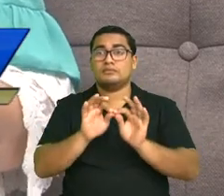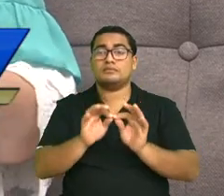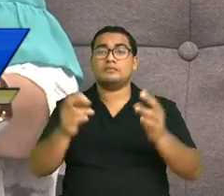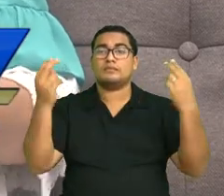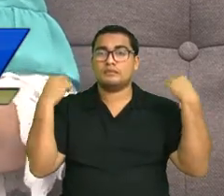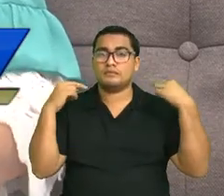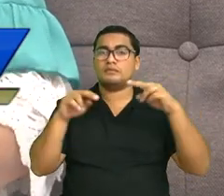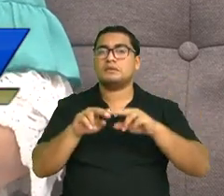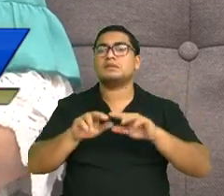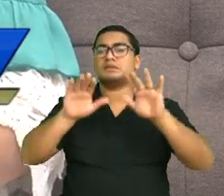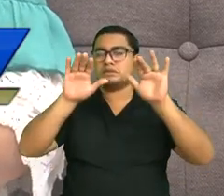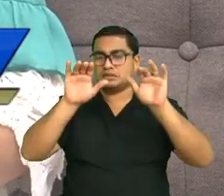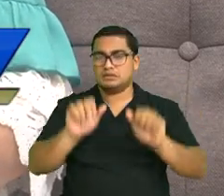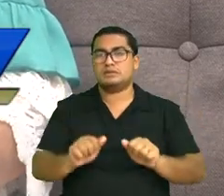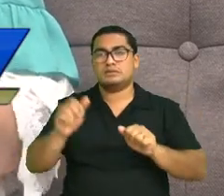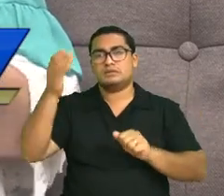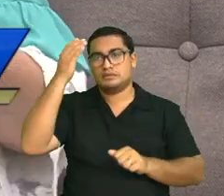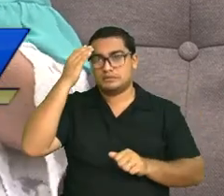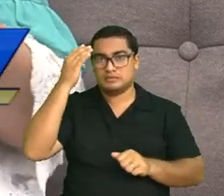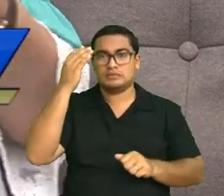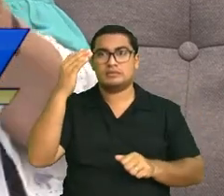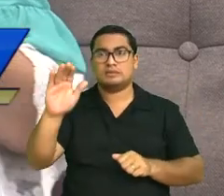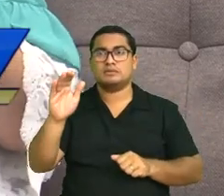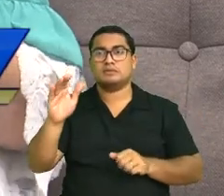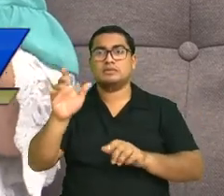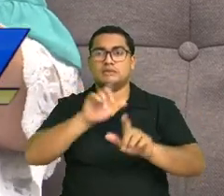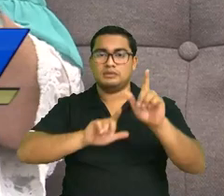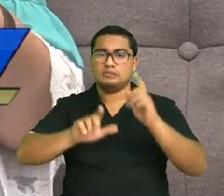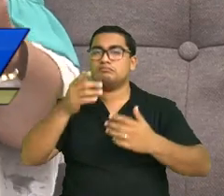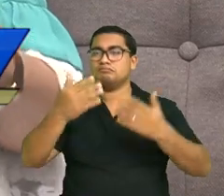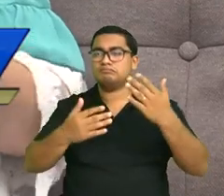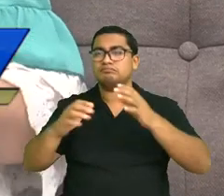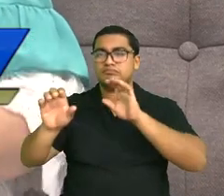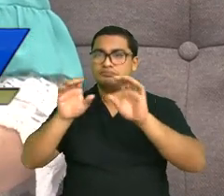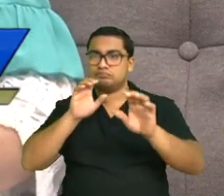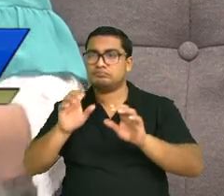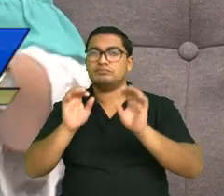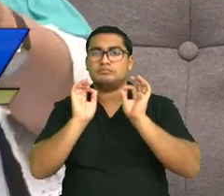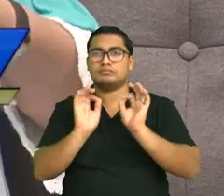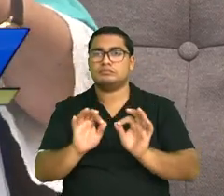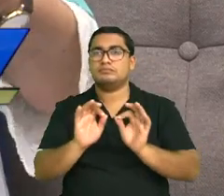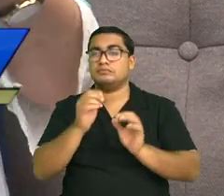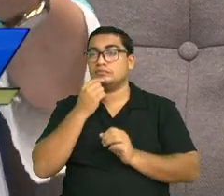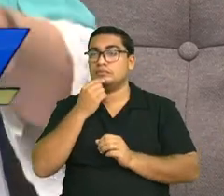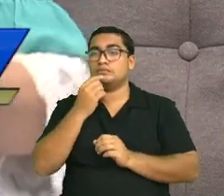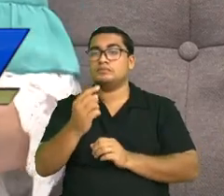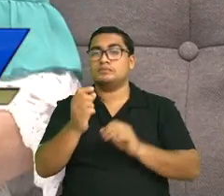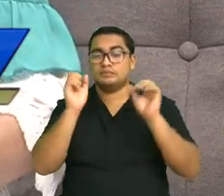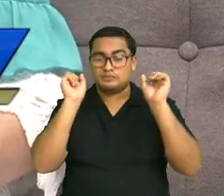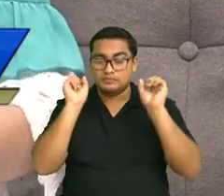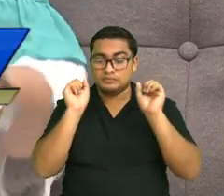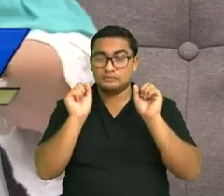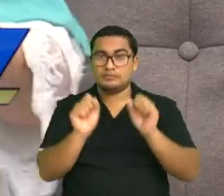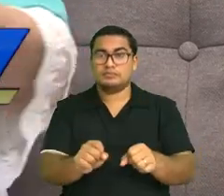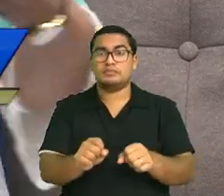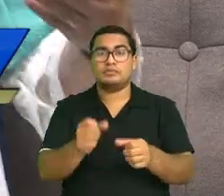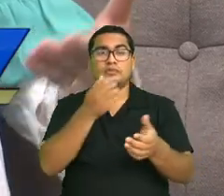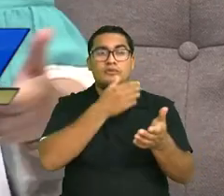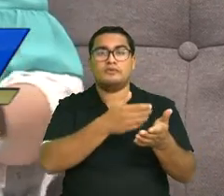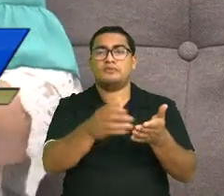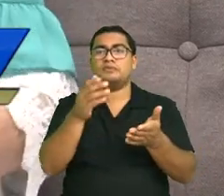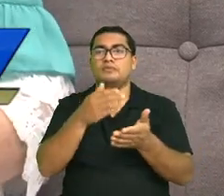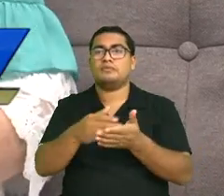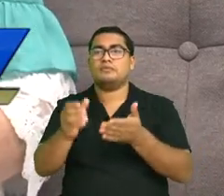ya preparados para establecer esa comunicación y poder también